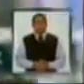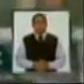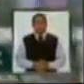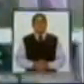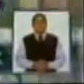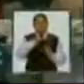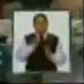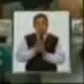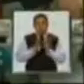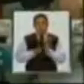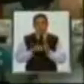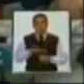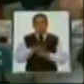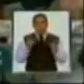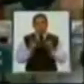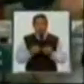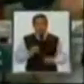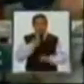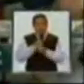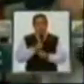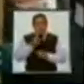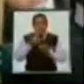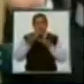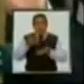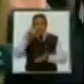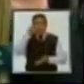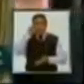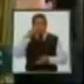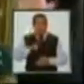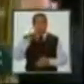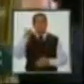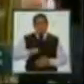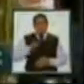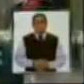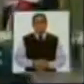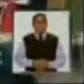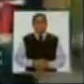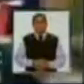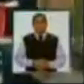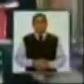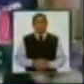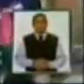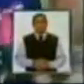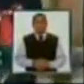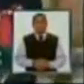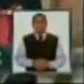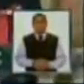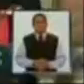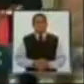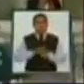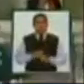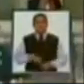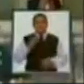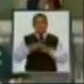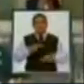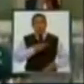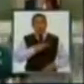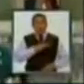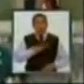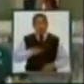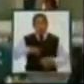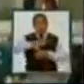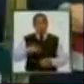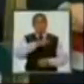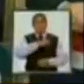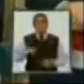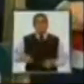continuar apoyando desde otras tareas al gobierno del presidente Ollanta, por supuesto, y al compromiso que se tiene